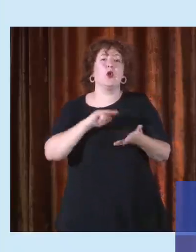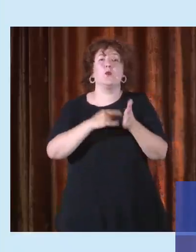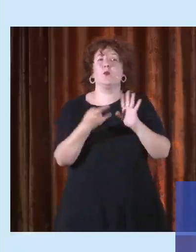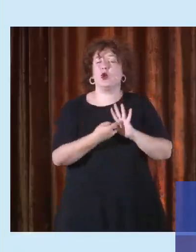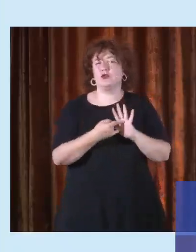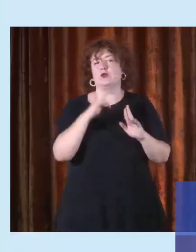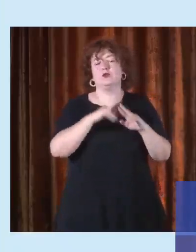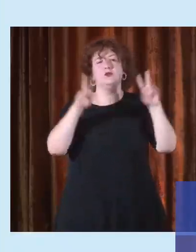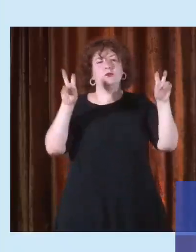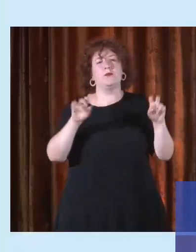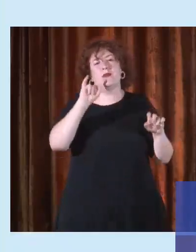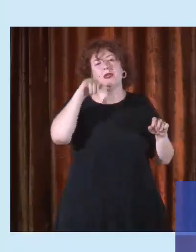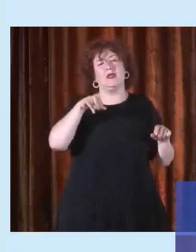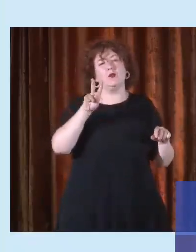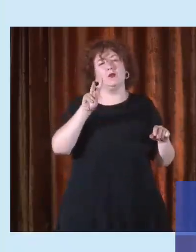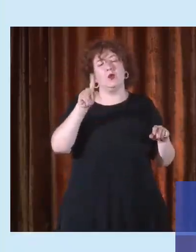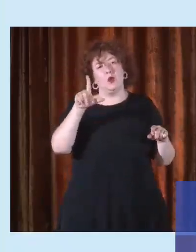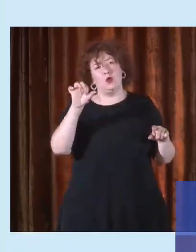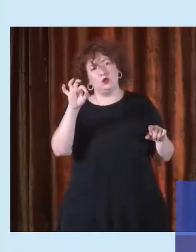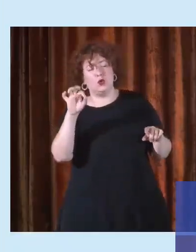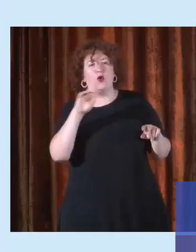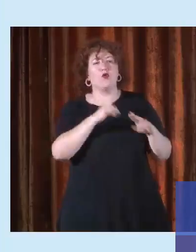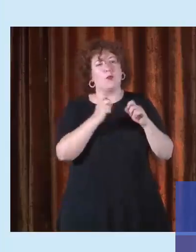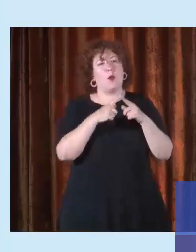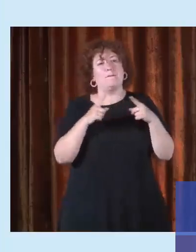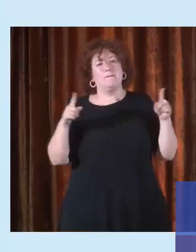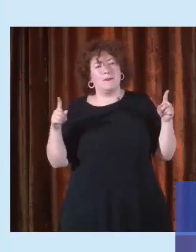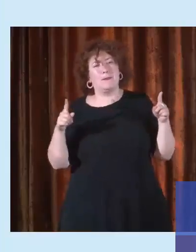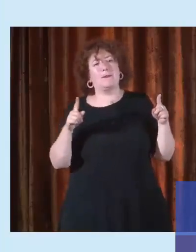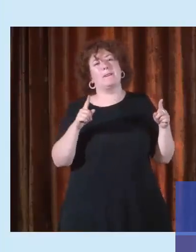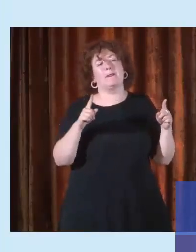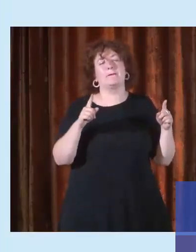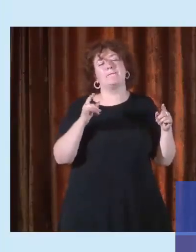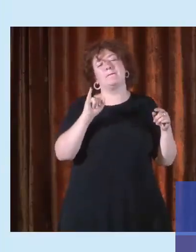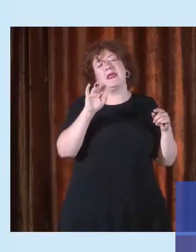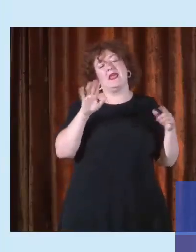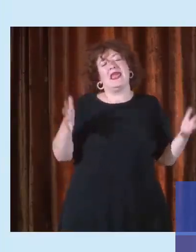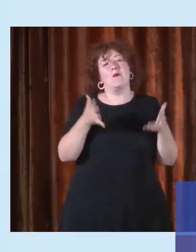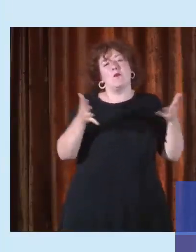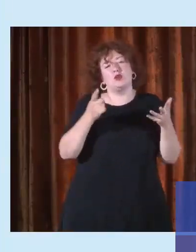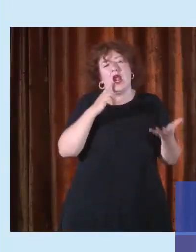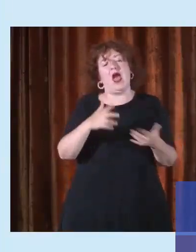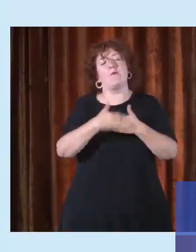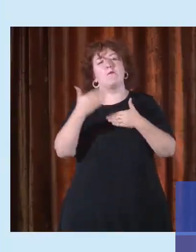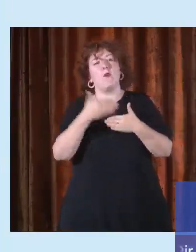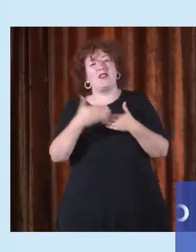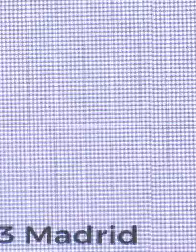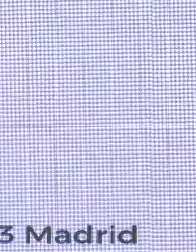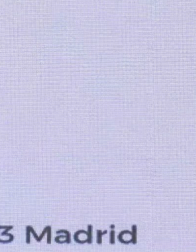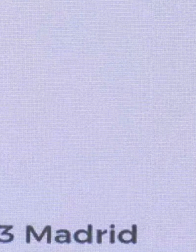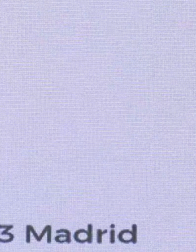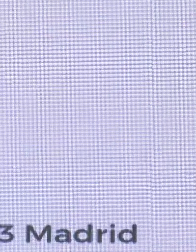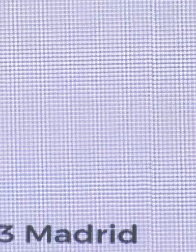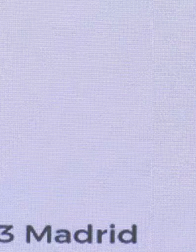Proyecto que hemos llamado Impulso y que su nombre un poquito más largo es Impulso a la modernización de las entidades del movimiento asociativo